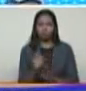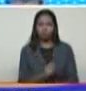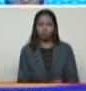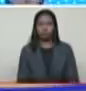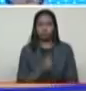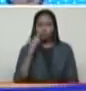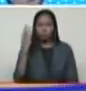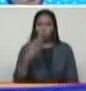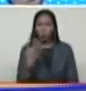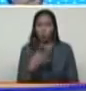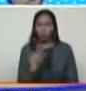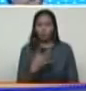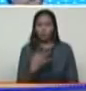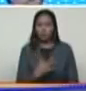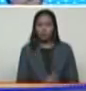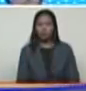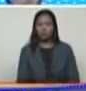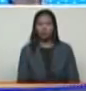oficialmente.